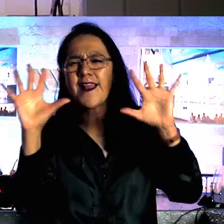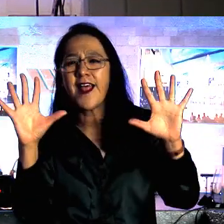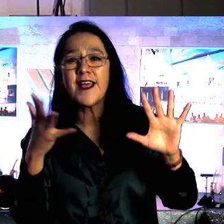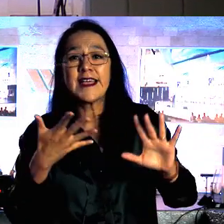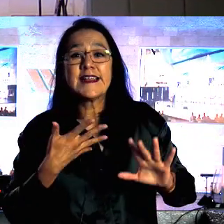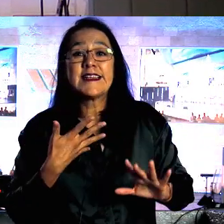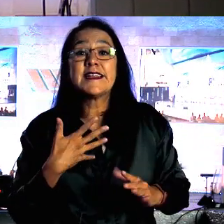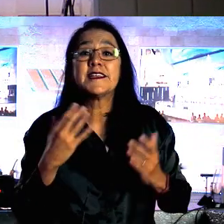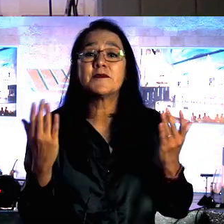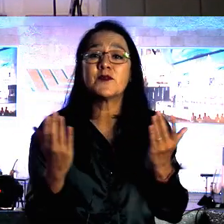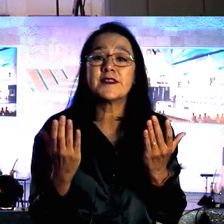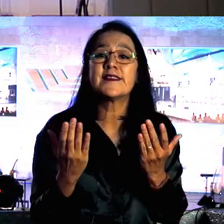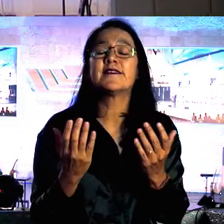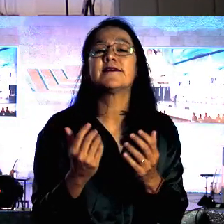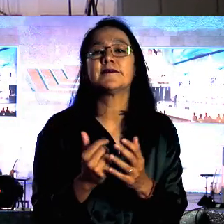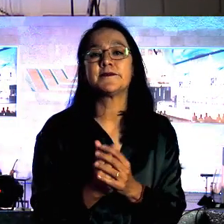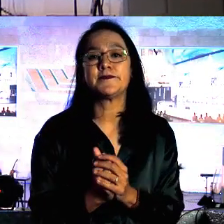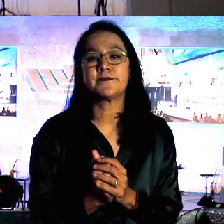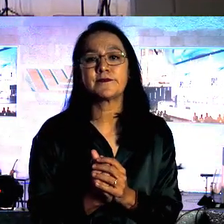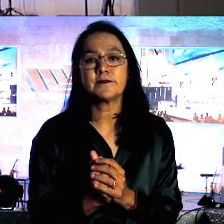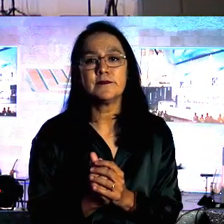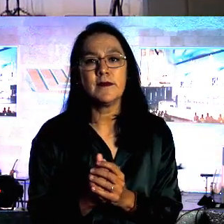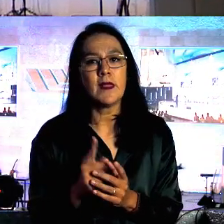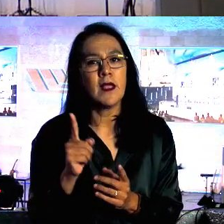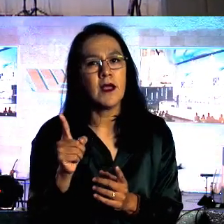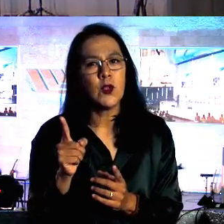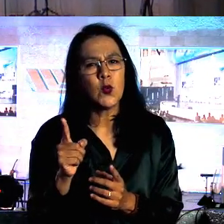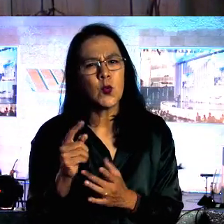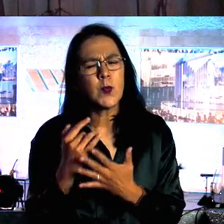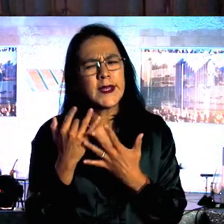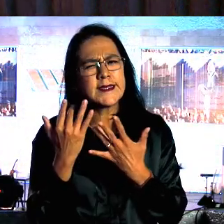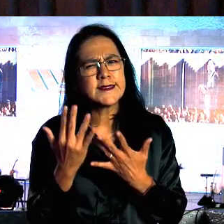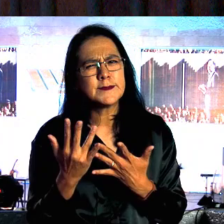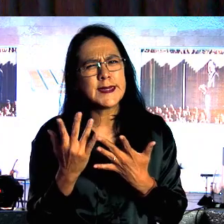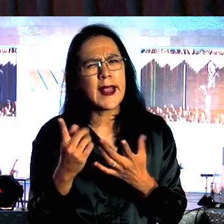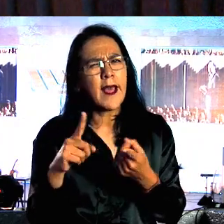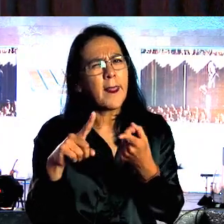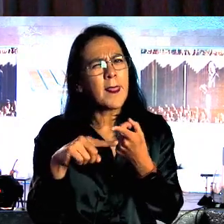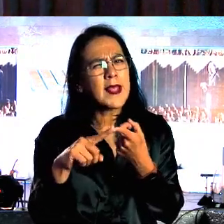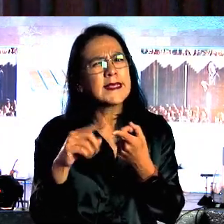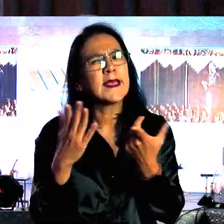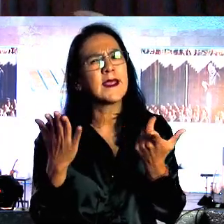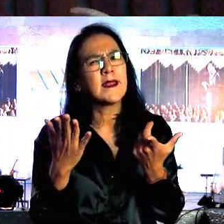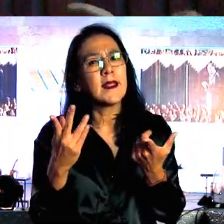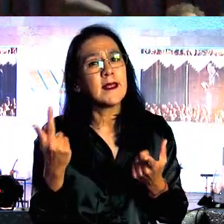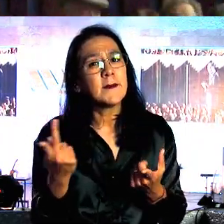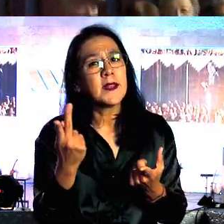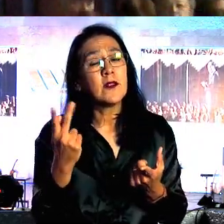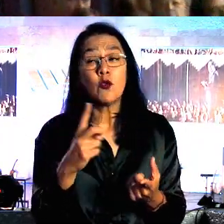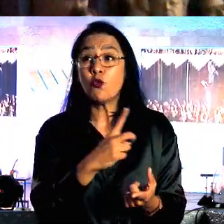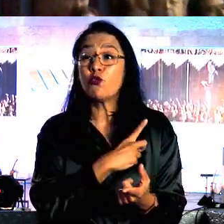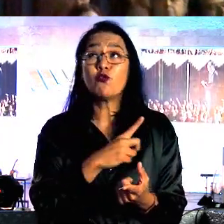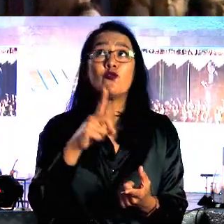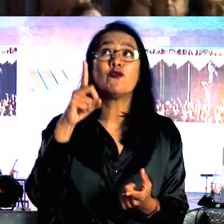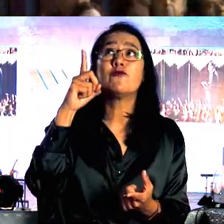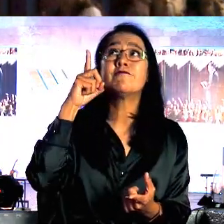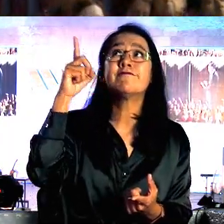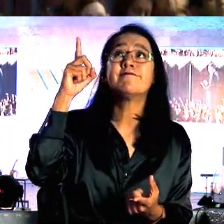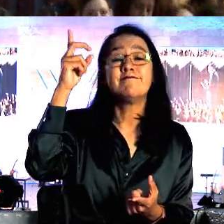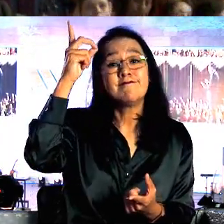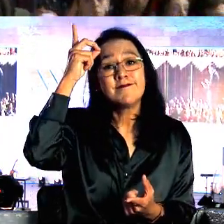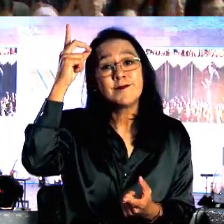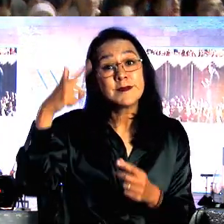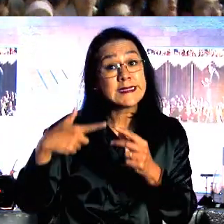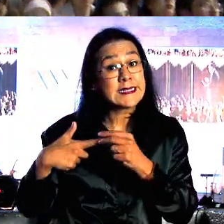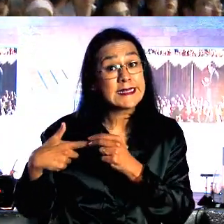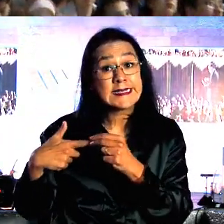así que de quien vas a esperar dirección para tu vida sino solamente de parte de Dios dice